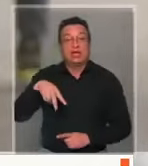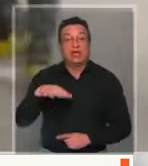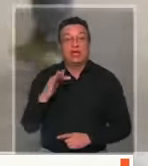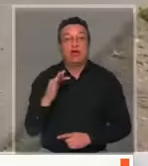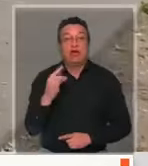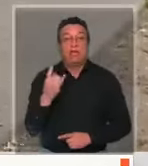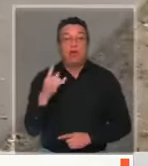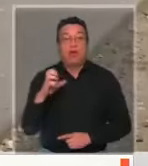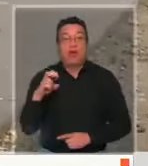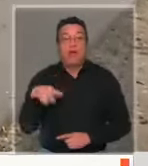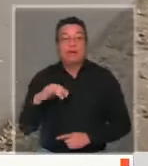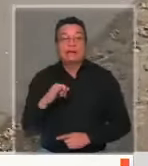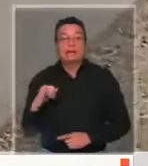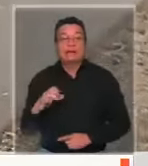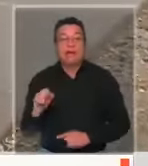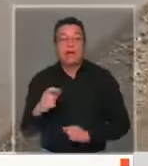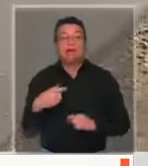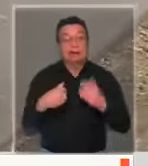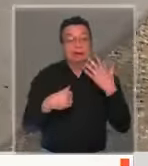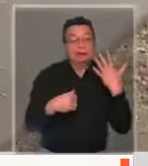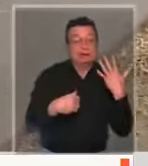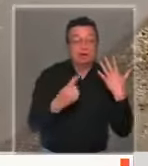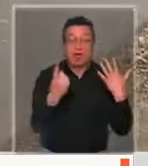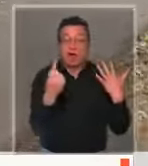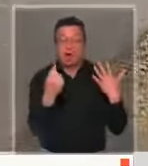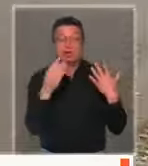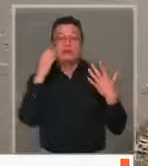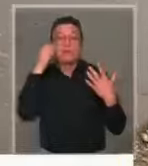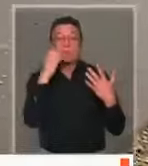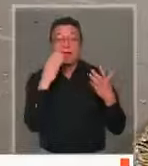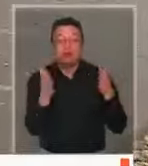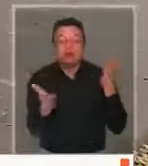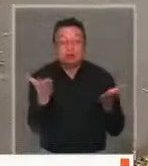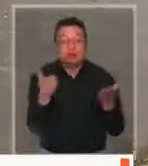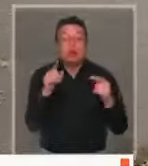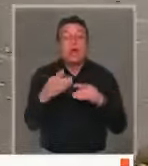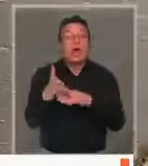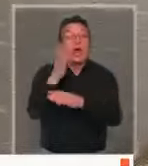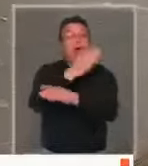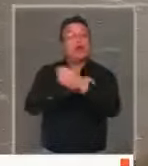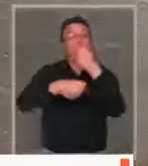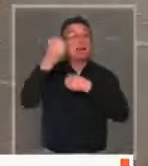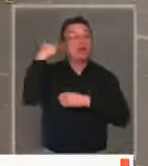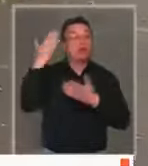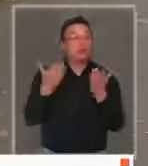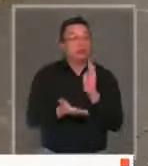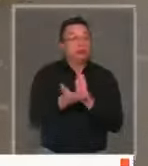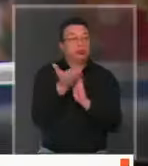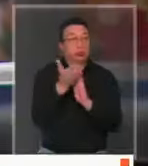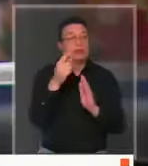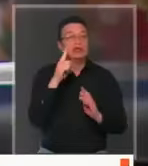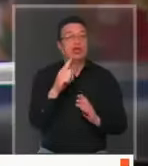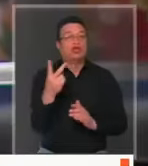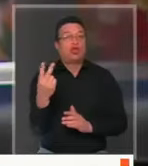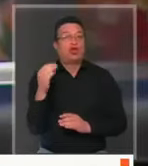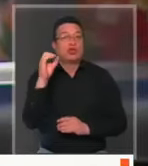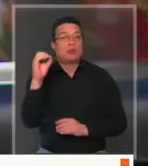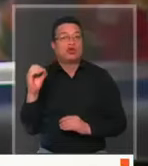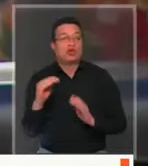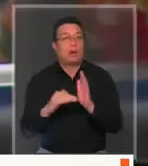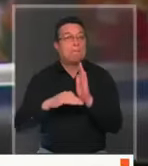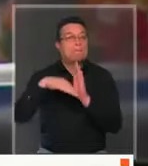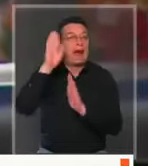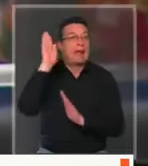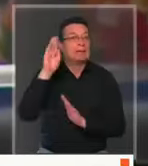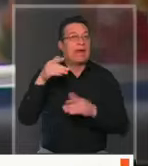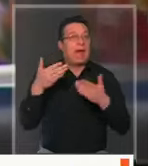el 5 y el 11 de mayo. Y si comparamos la cifra con el año pasado, se ha aumentado en un 112%. Esas son las cifras que maneja